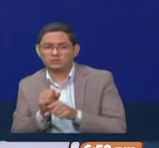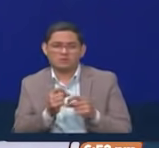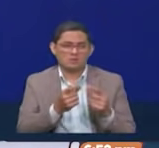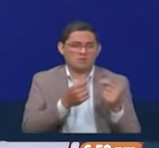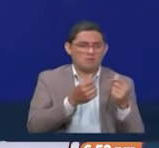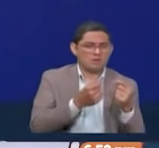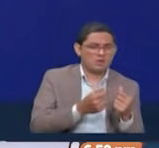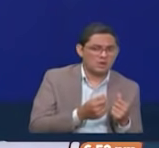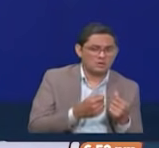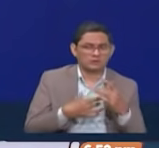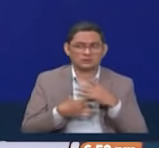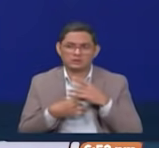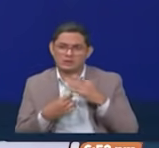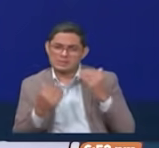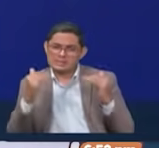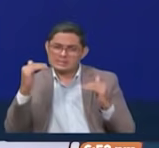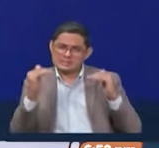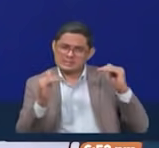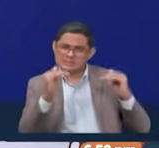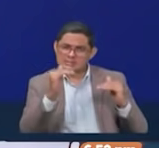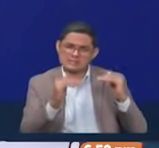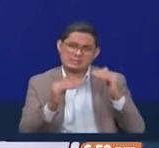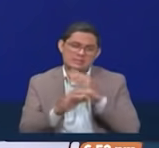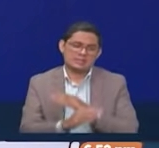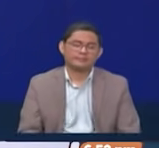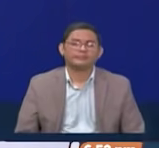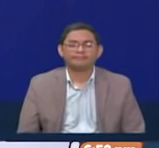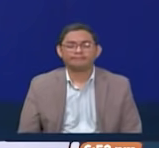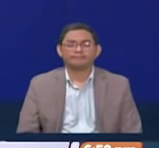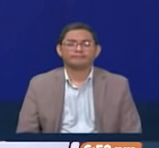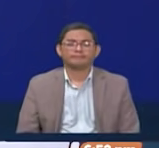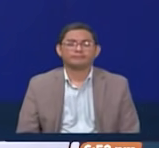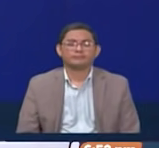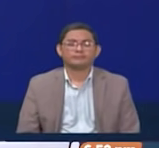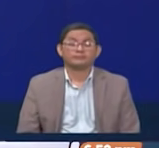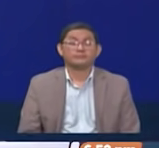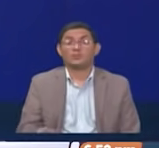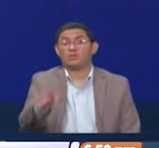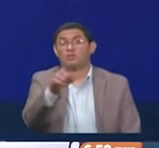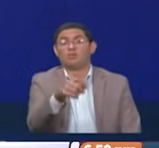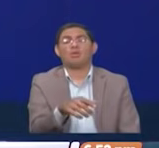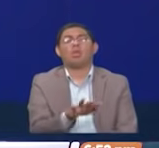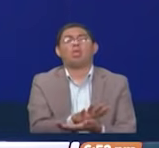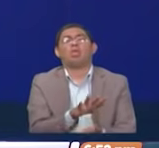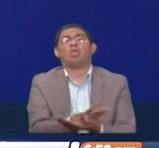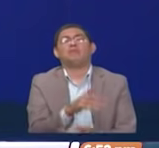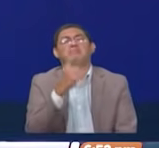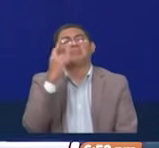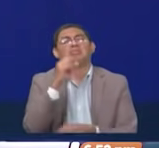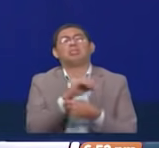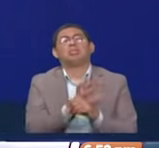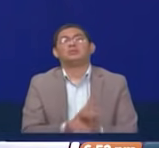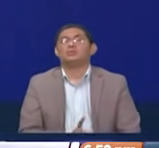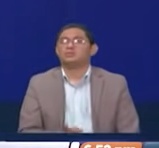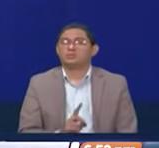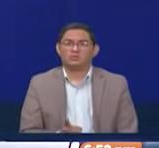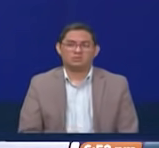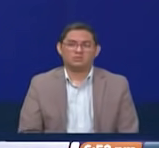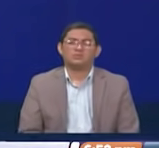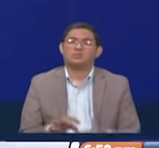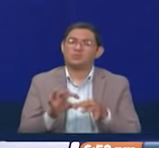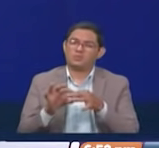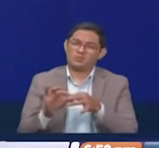y la salud amigos y amigas no bajemos la guardia juntos como